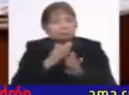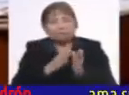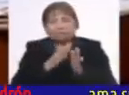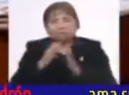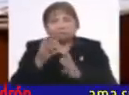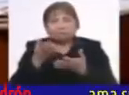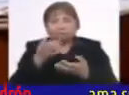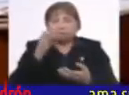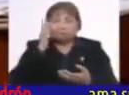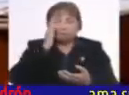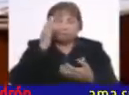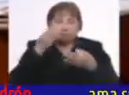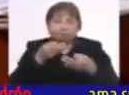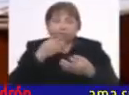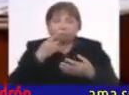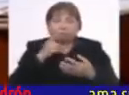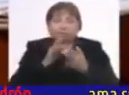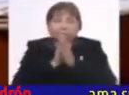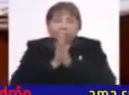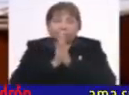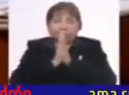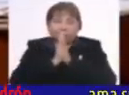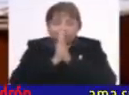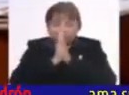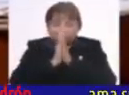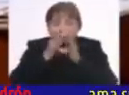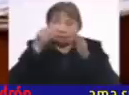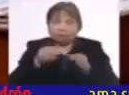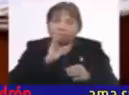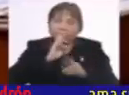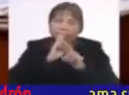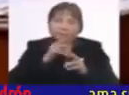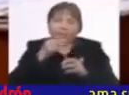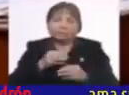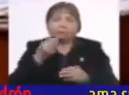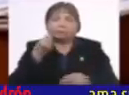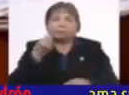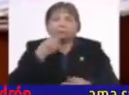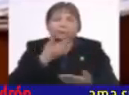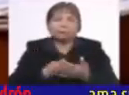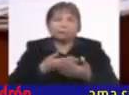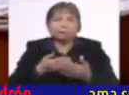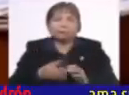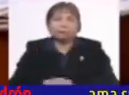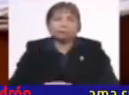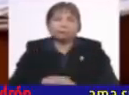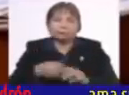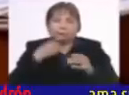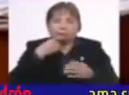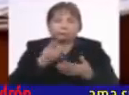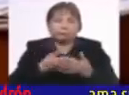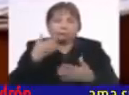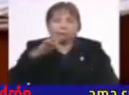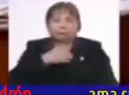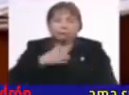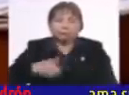eso quisiera tenerlo como por favor un respuesta concreta porque porque ya como dijo el